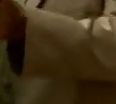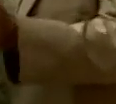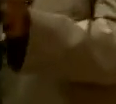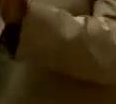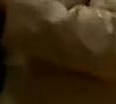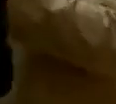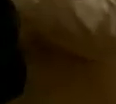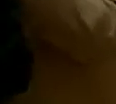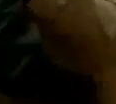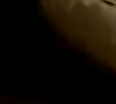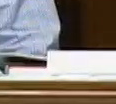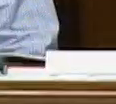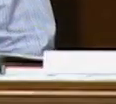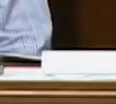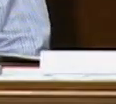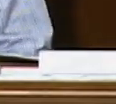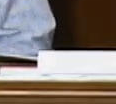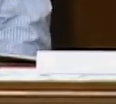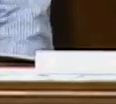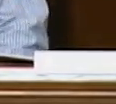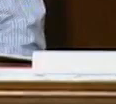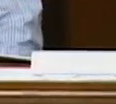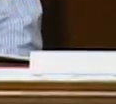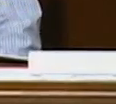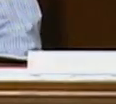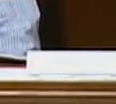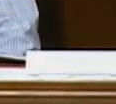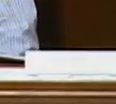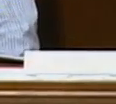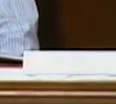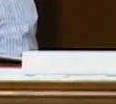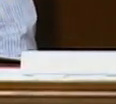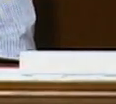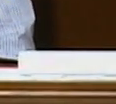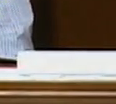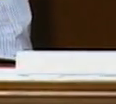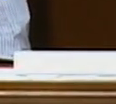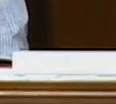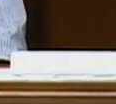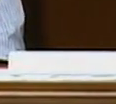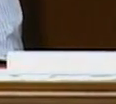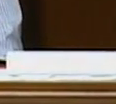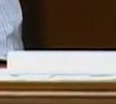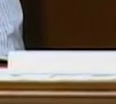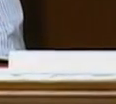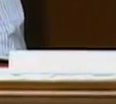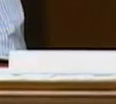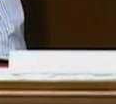Gracias, compatriota Derby Guedes de Lara.